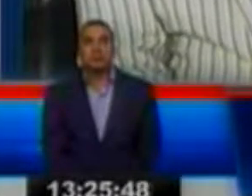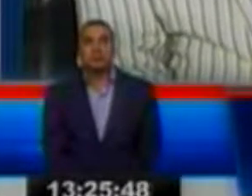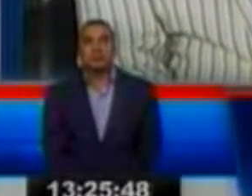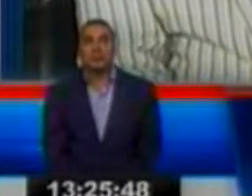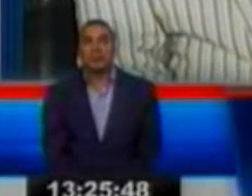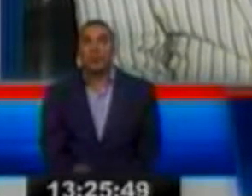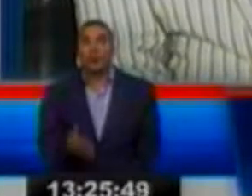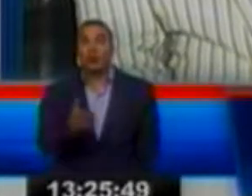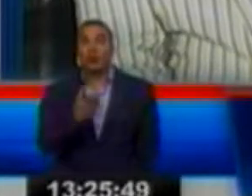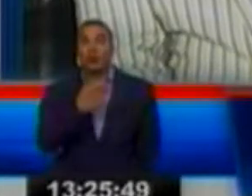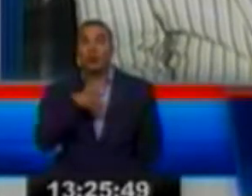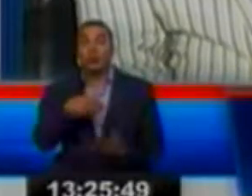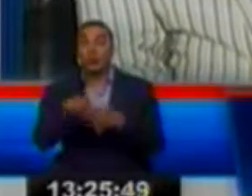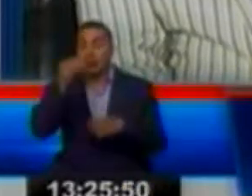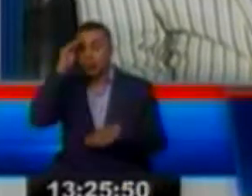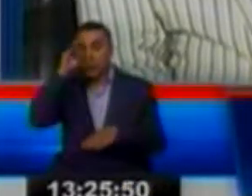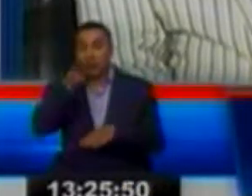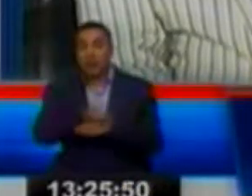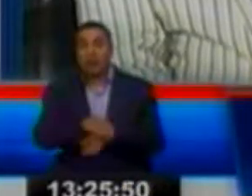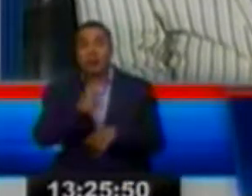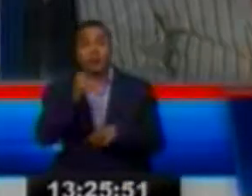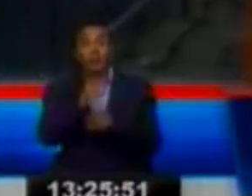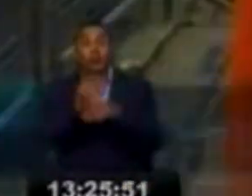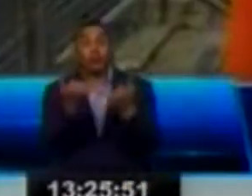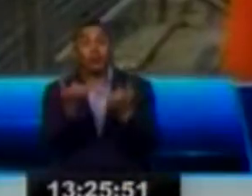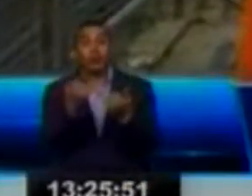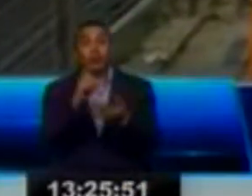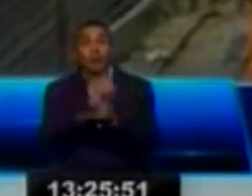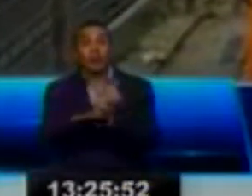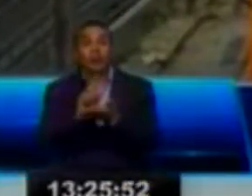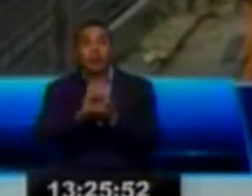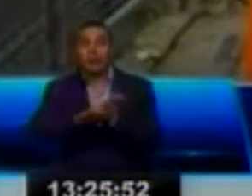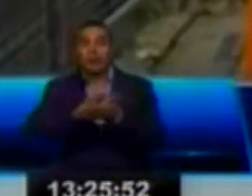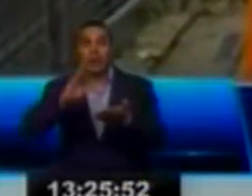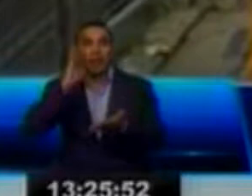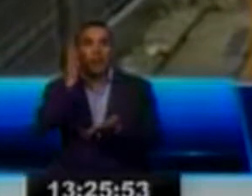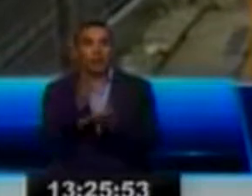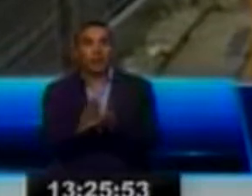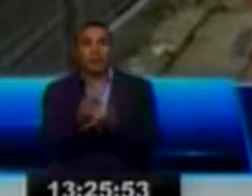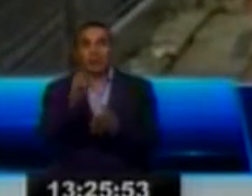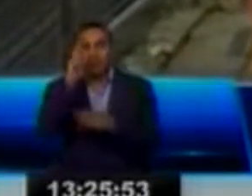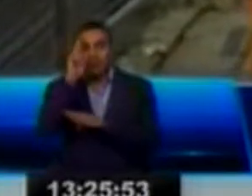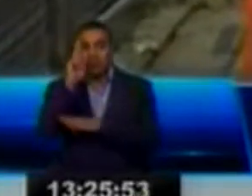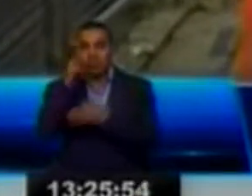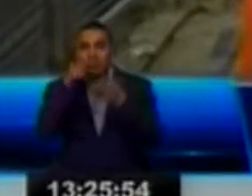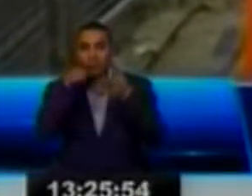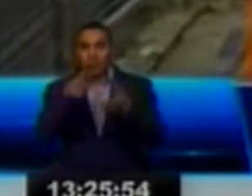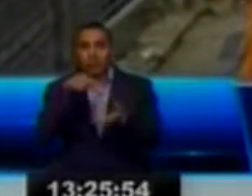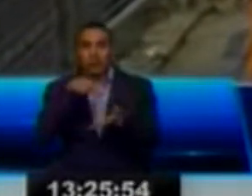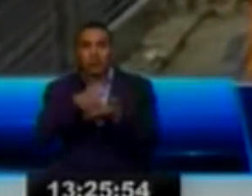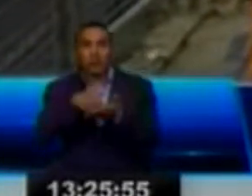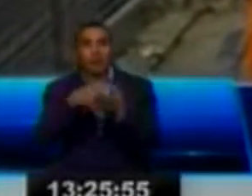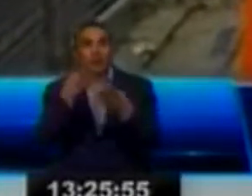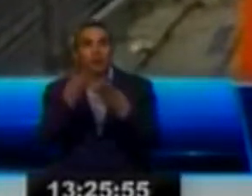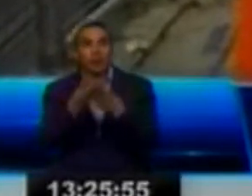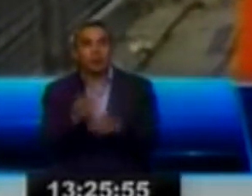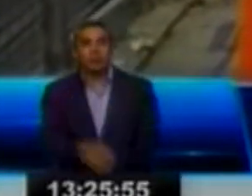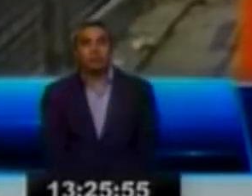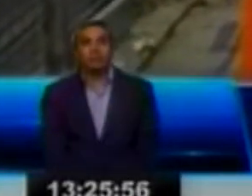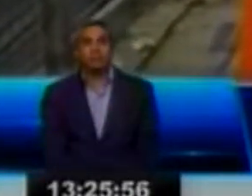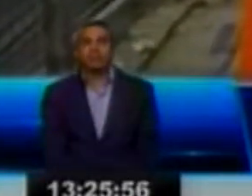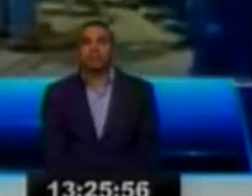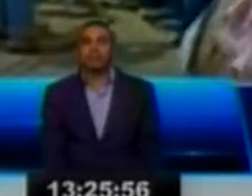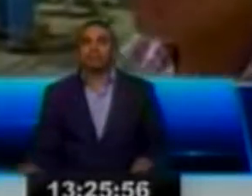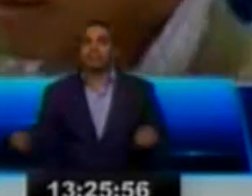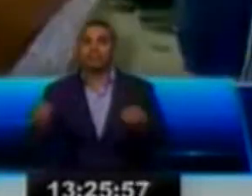¿Qué tal, compañeros? Buenas tardes. Justamente hoy se cumple una semana de haber suspendido el estado de excepción en el sistema carcelario y ya se han